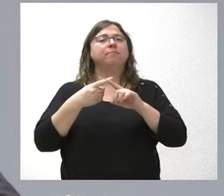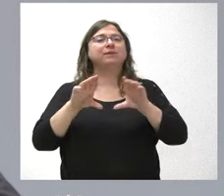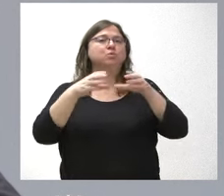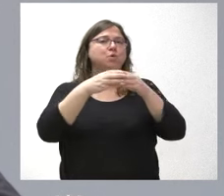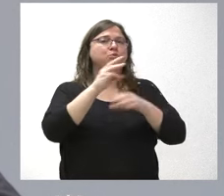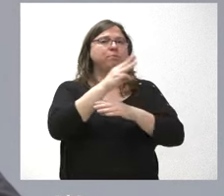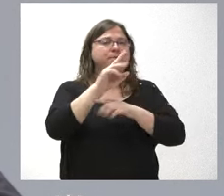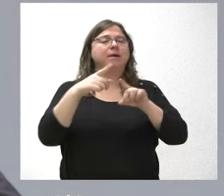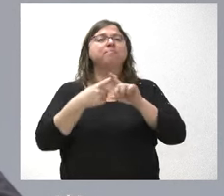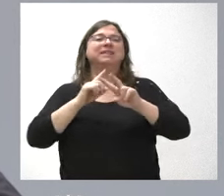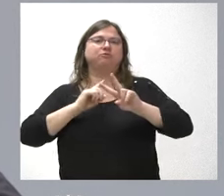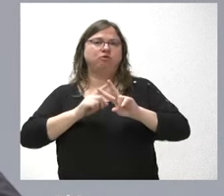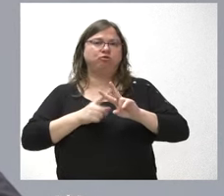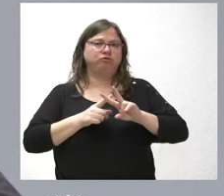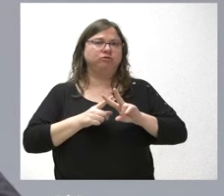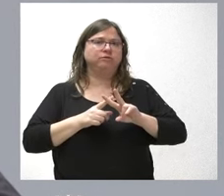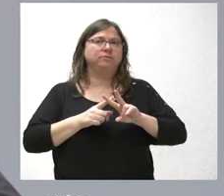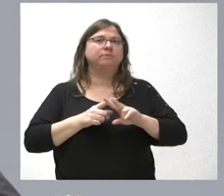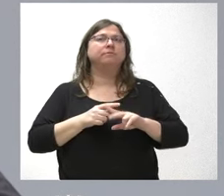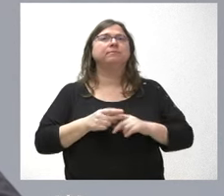Popular y Vox. La pregunta se